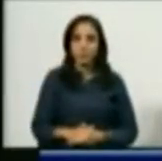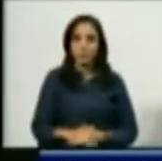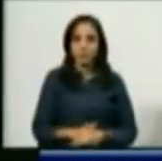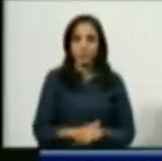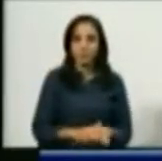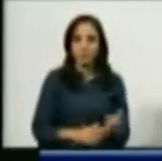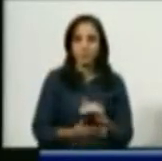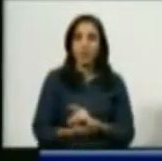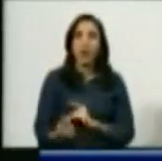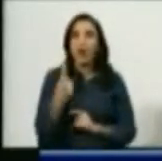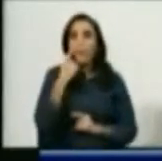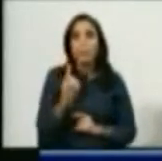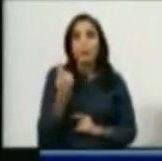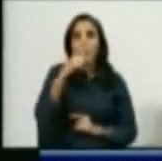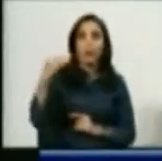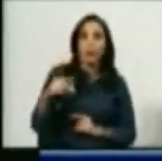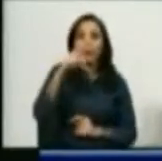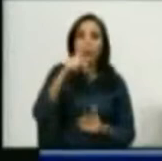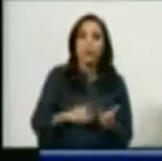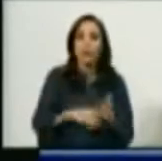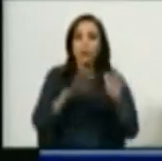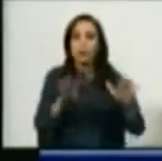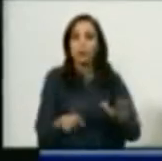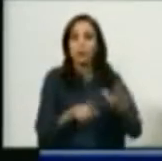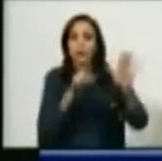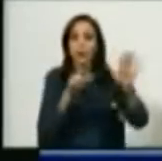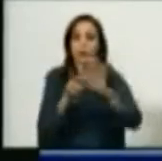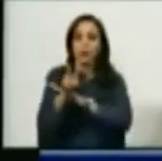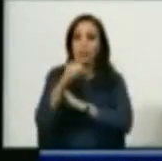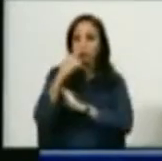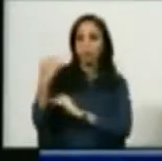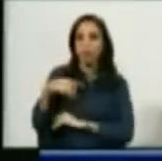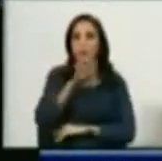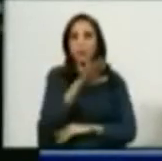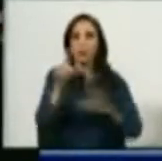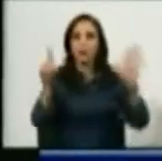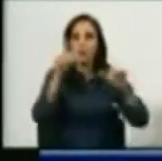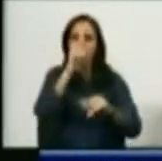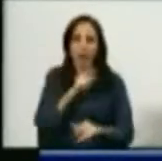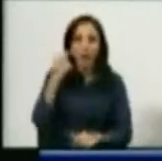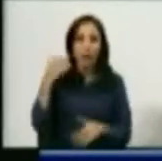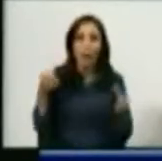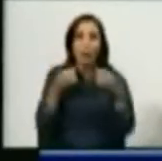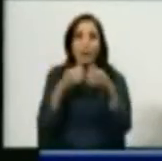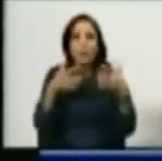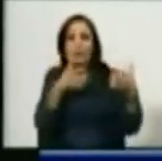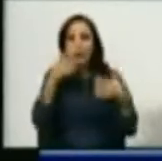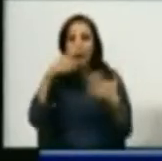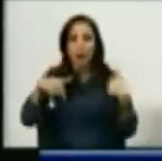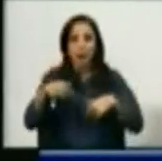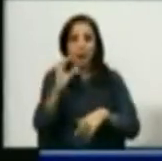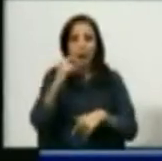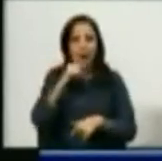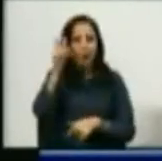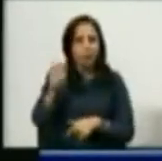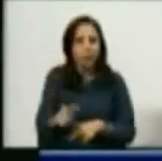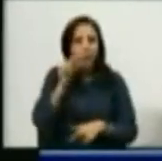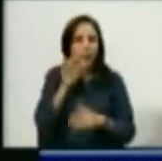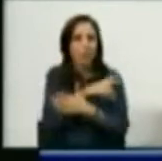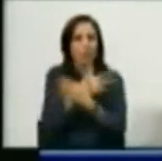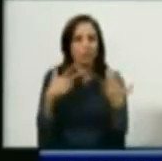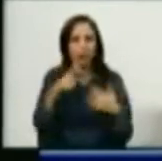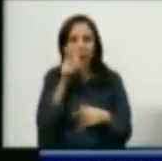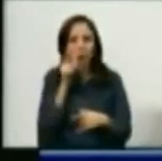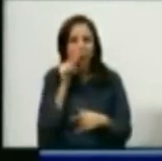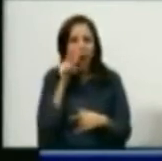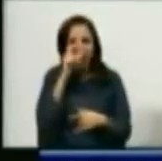primero de noviembre de 1962 hace 56 años el consejo de guerra de Caracas condena Fabricio Ojeda dieciocho años de prisión